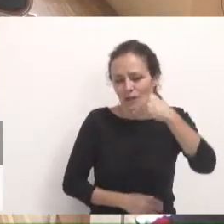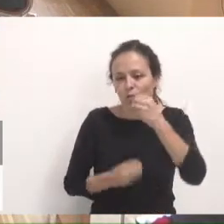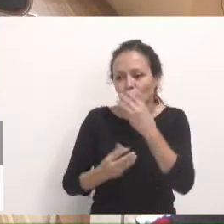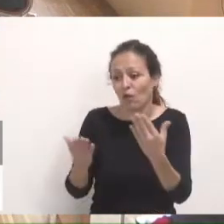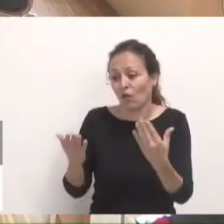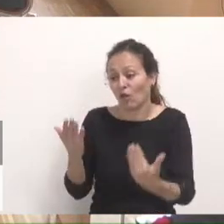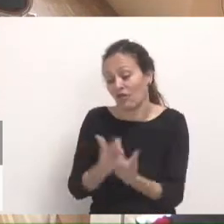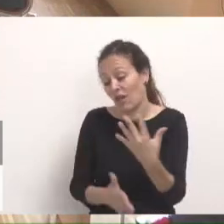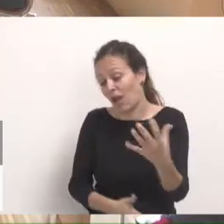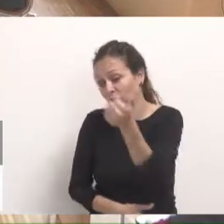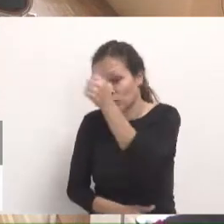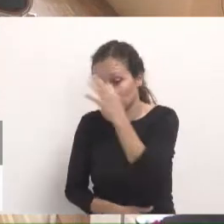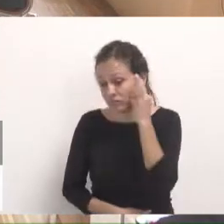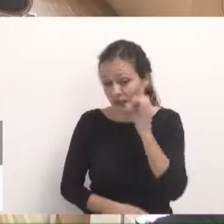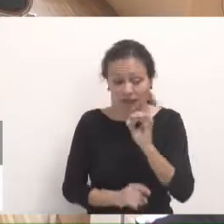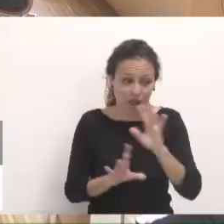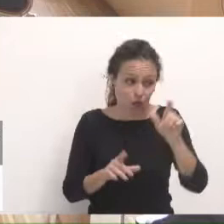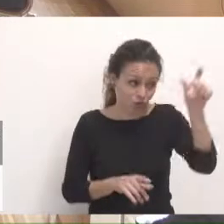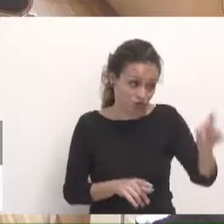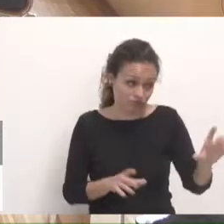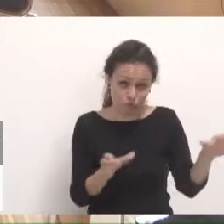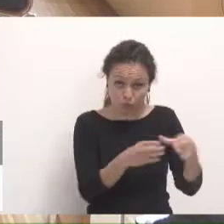Evidentemente discrepo de la posición